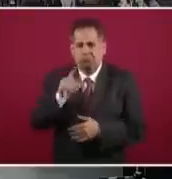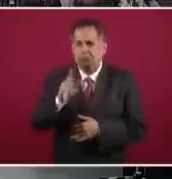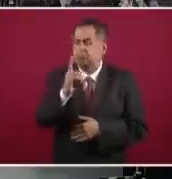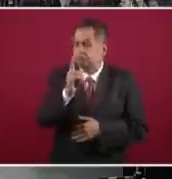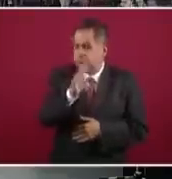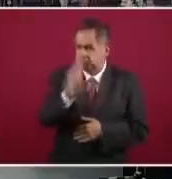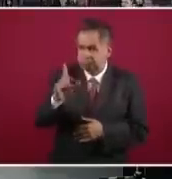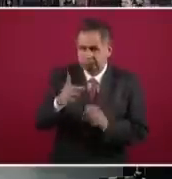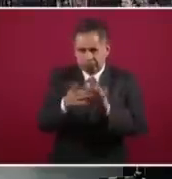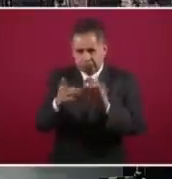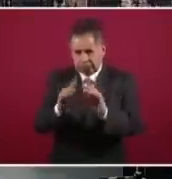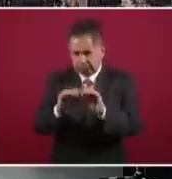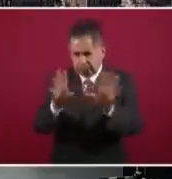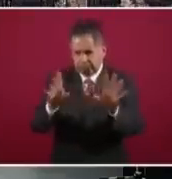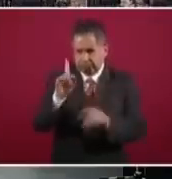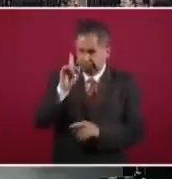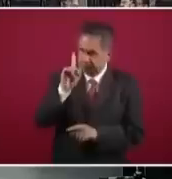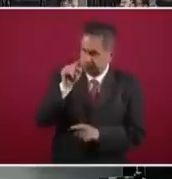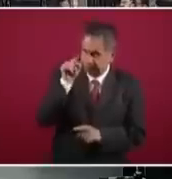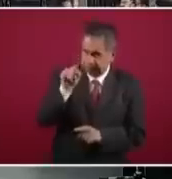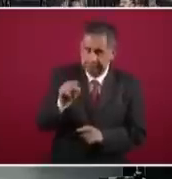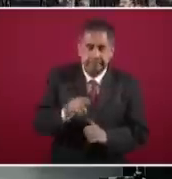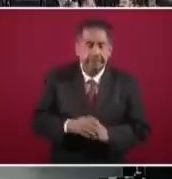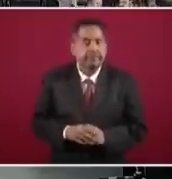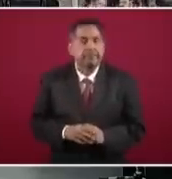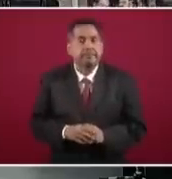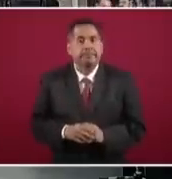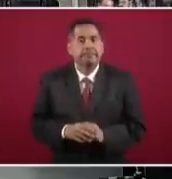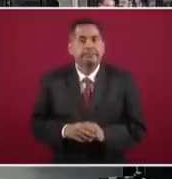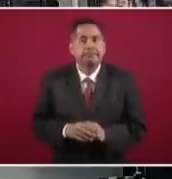Nada más aclarar algo. Está